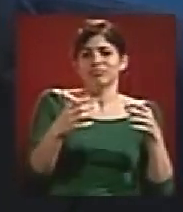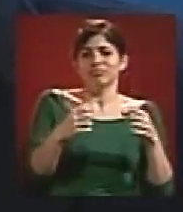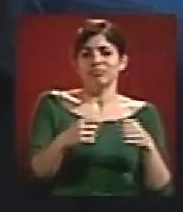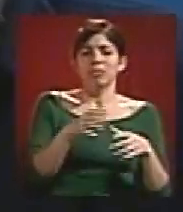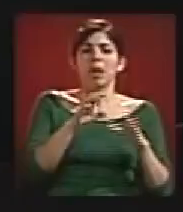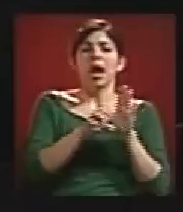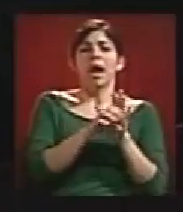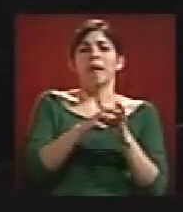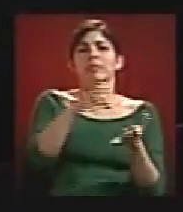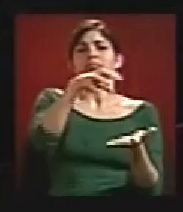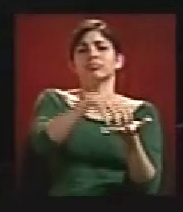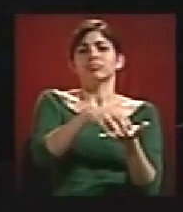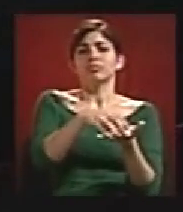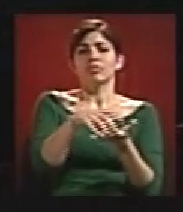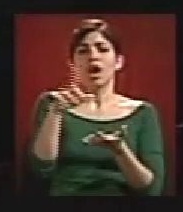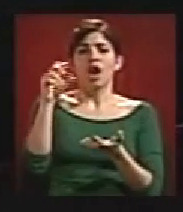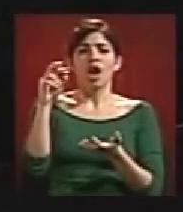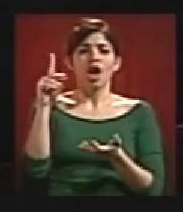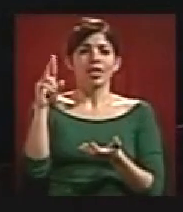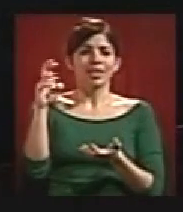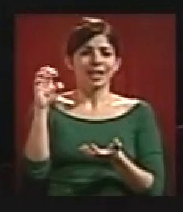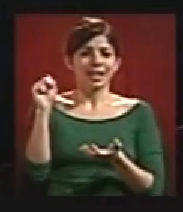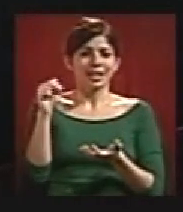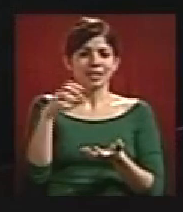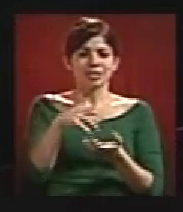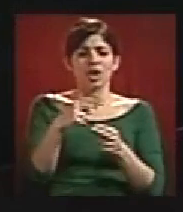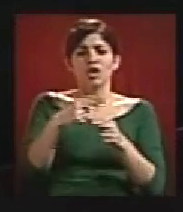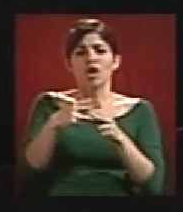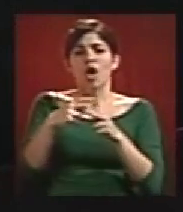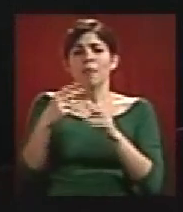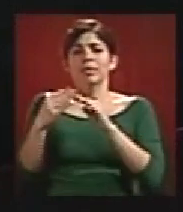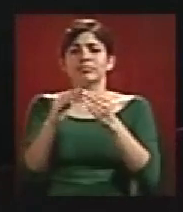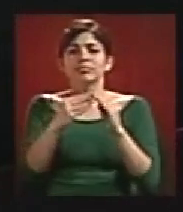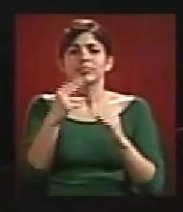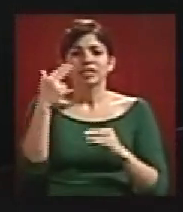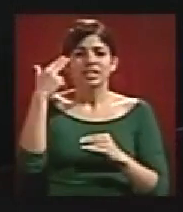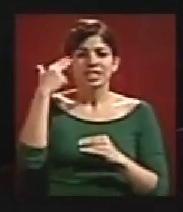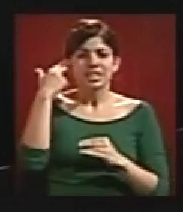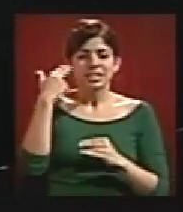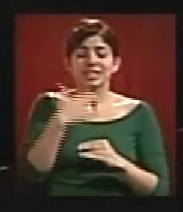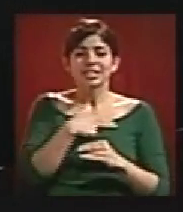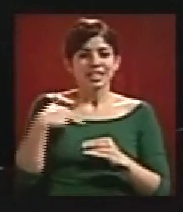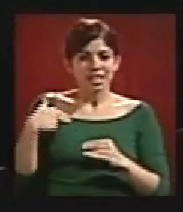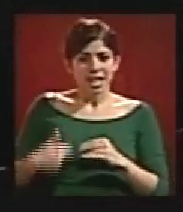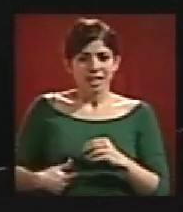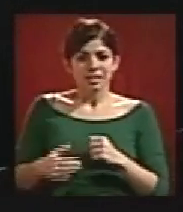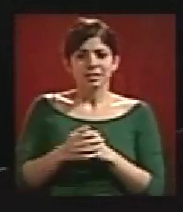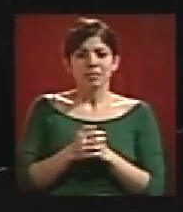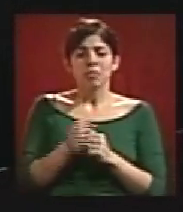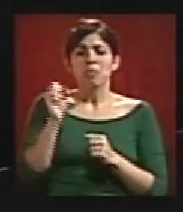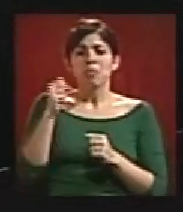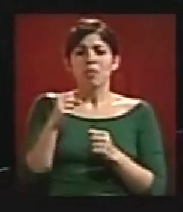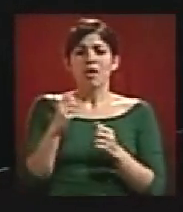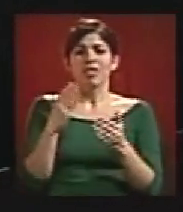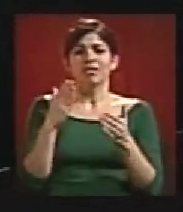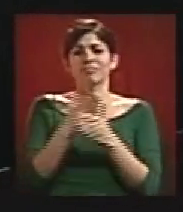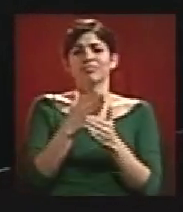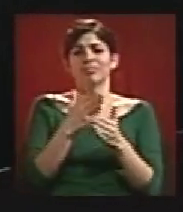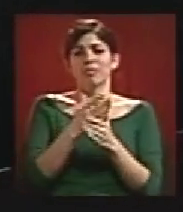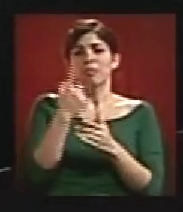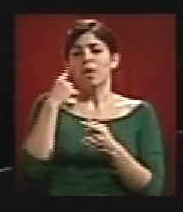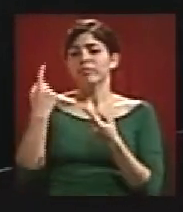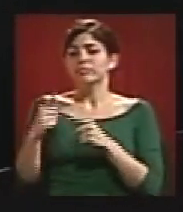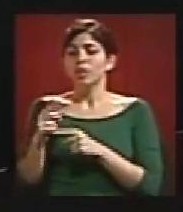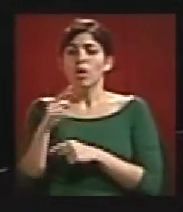en Londres y con nombre de ciudades chinas pudiera afectarse por algo que ocurrió en Honduras,